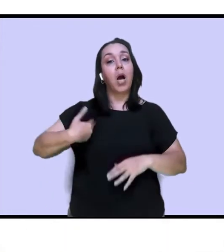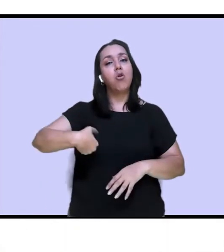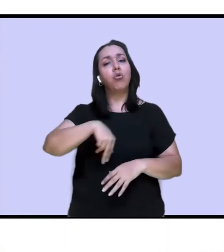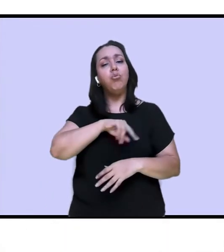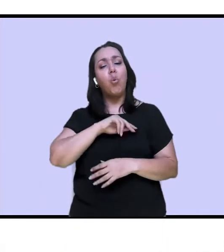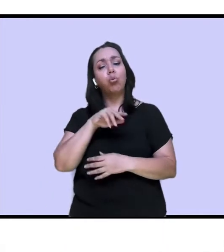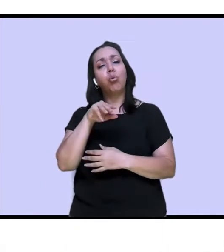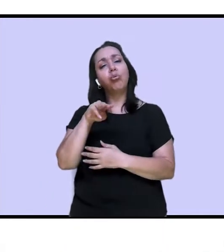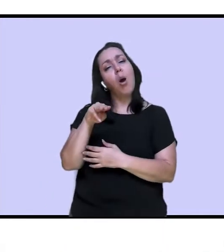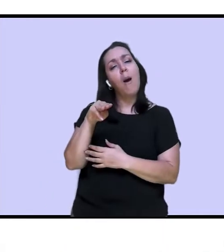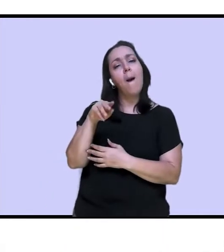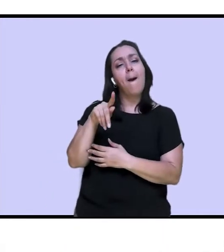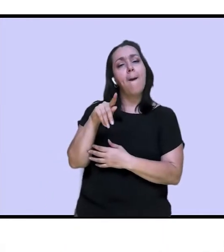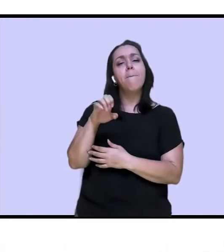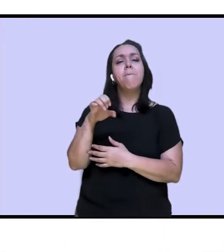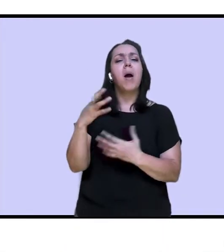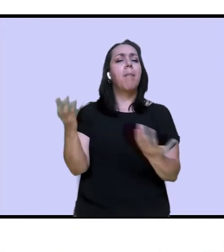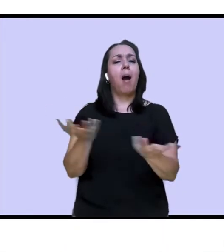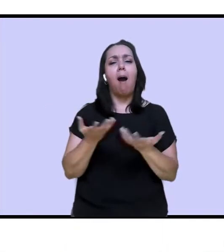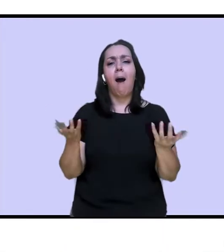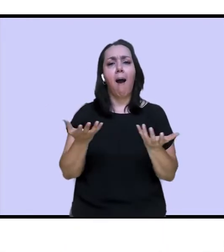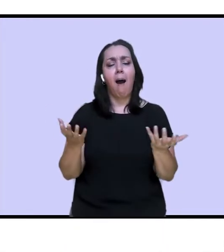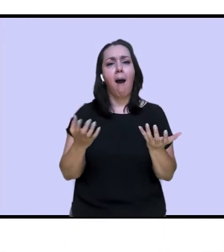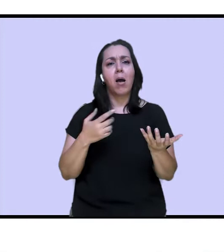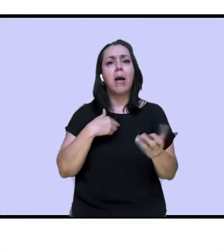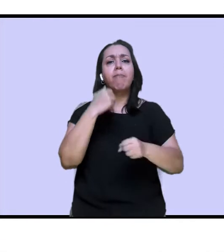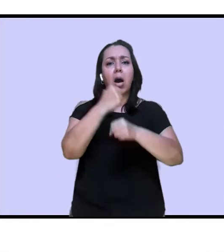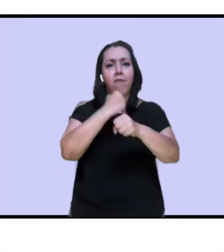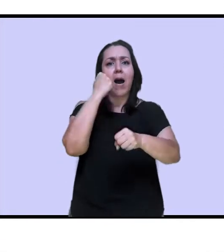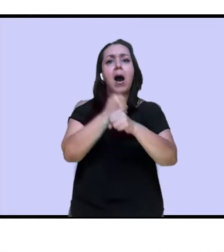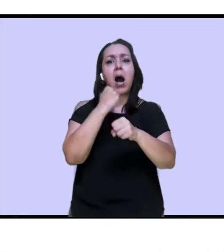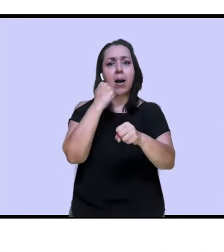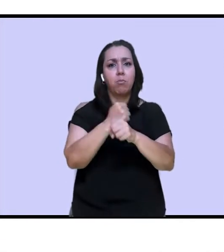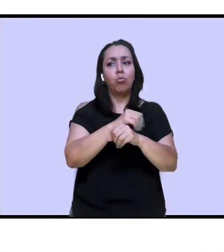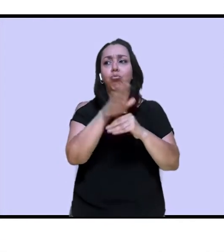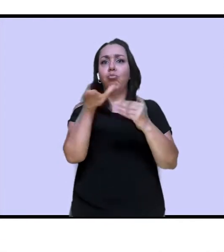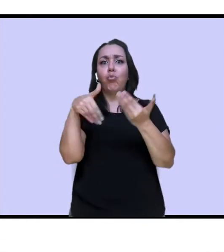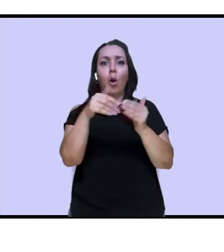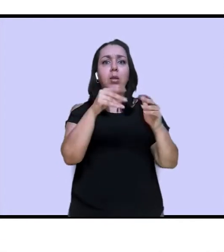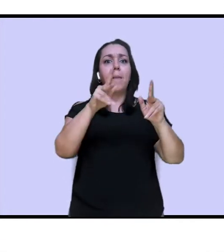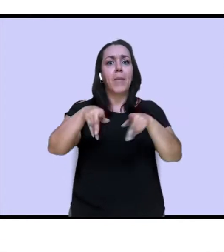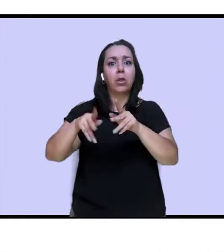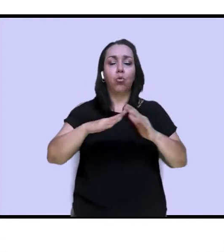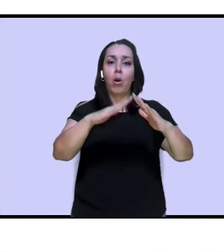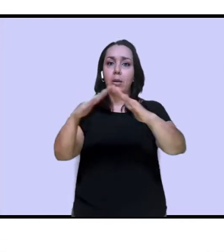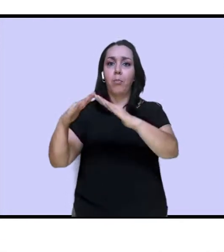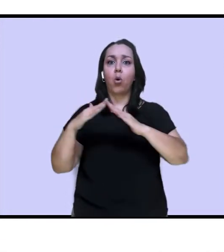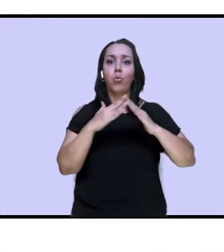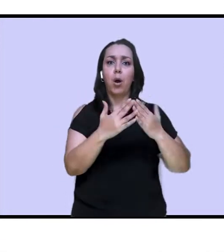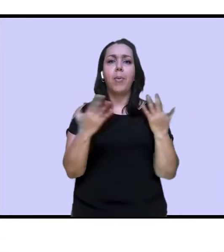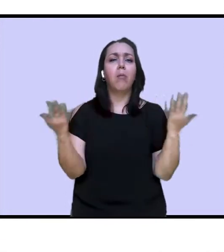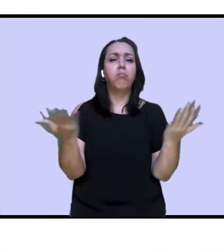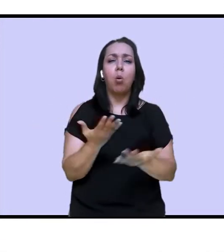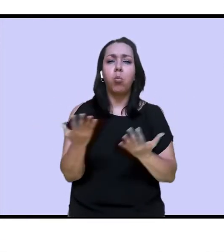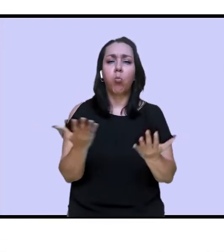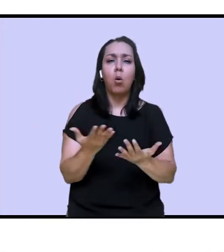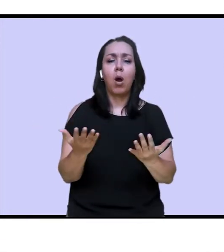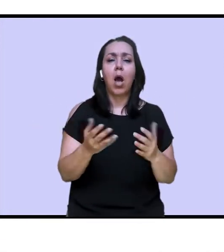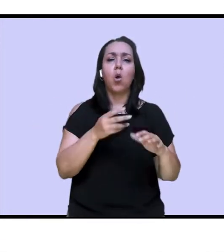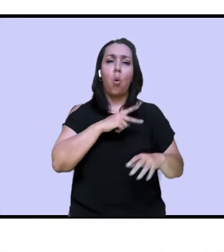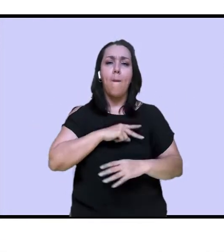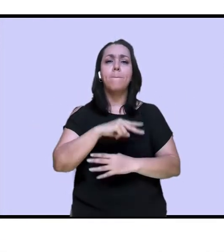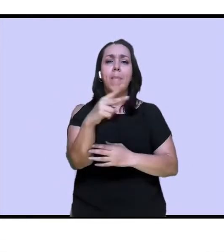Y nosotros desde el Ministerio de Educación trabajamos con esta población desde algunos principios de